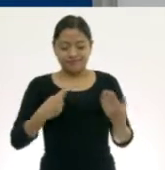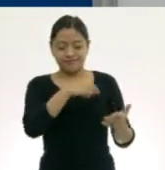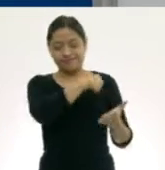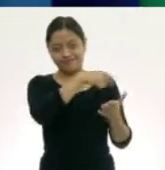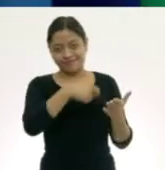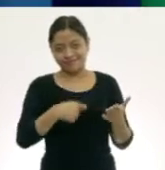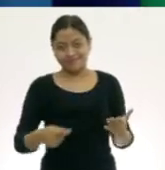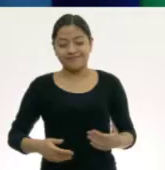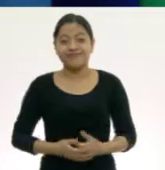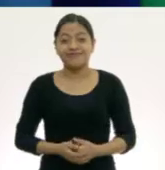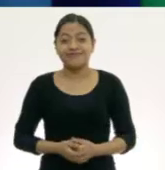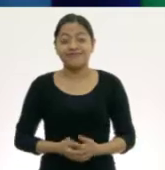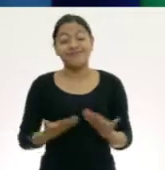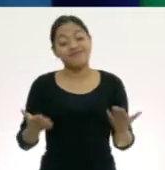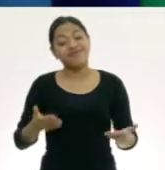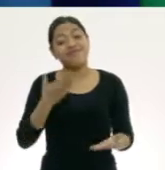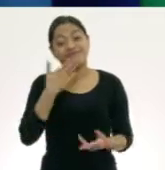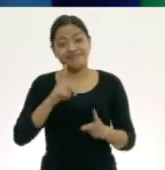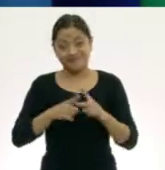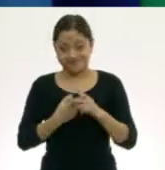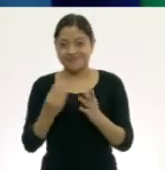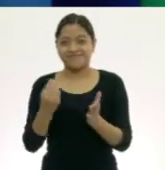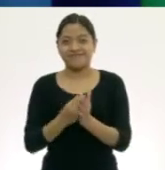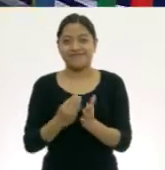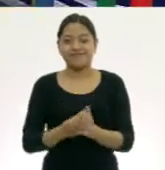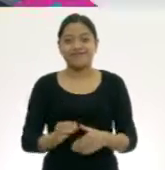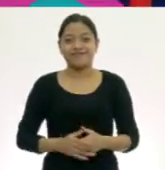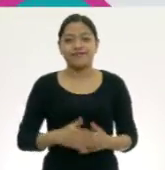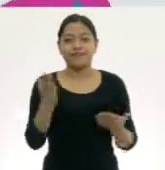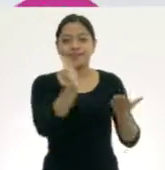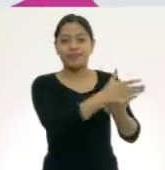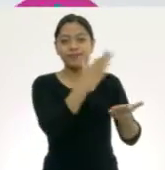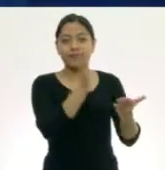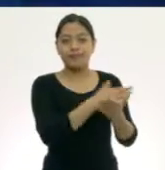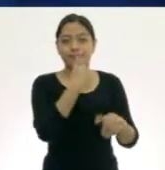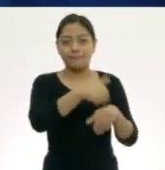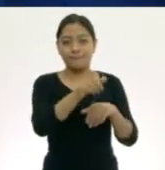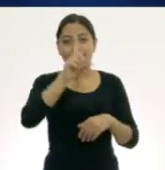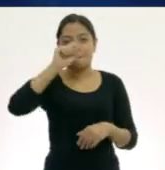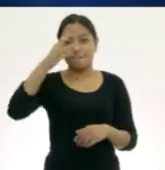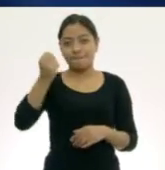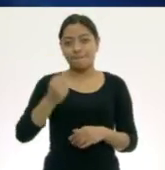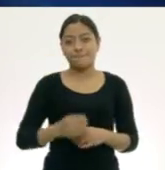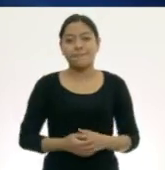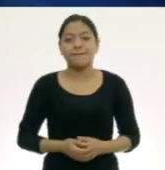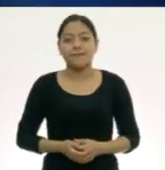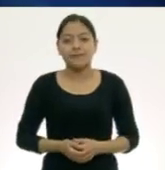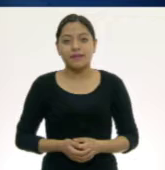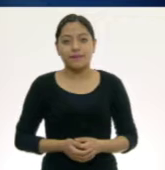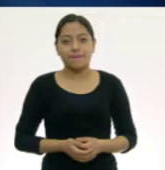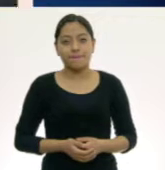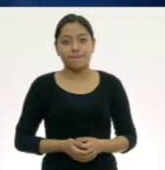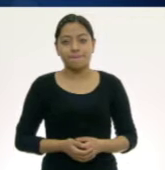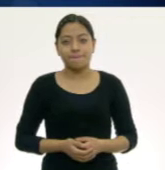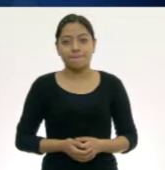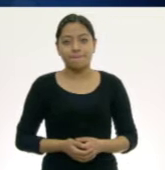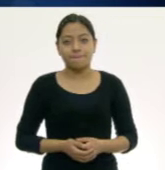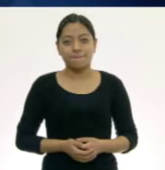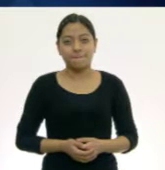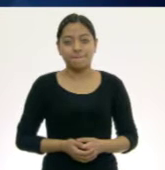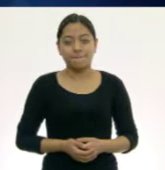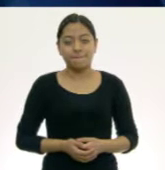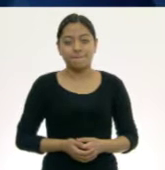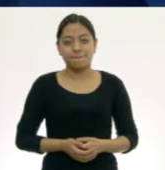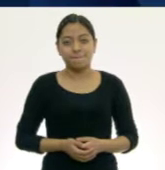es. Y pues vamos a entrar en materia, María. Muy bien. Vamos a la página 29. Muy bien. Aquí está su